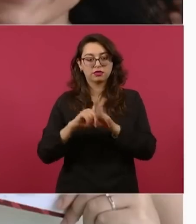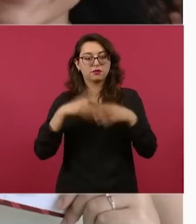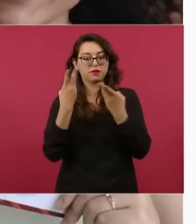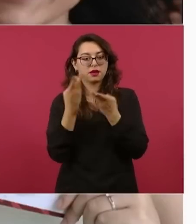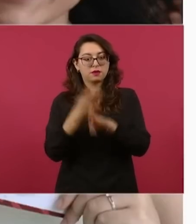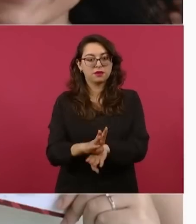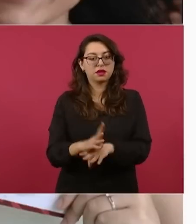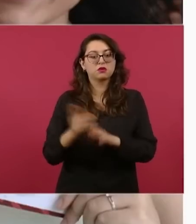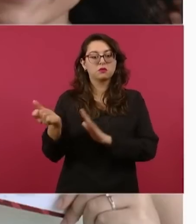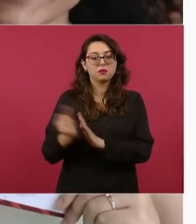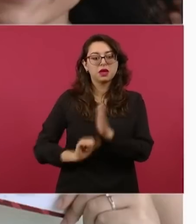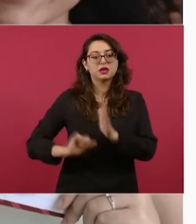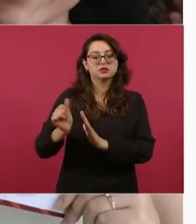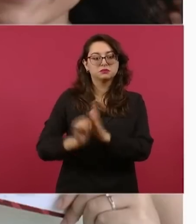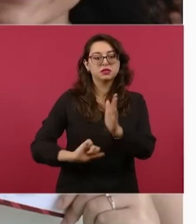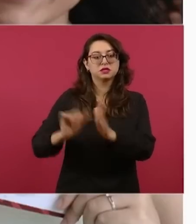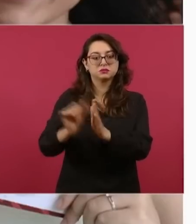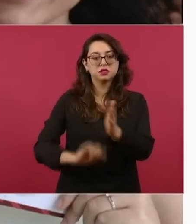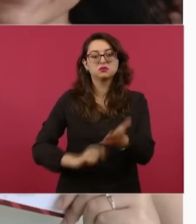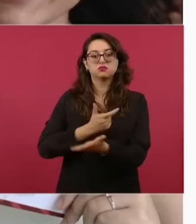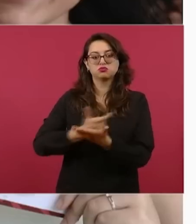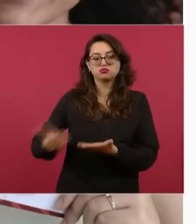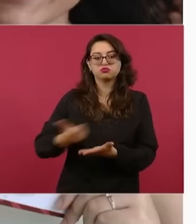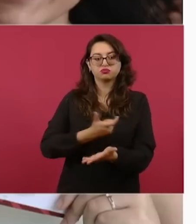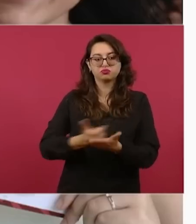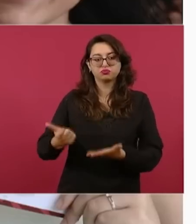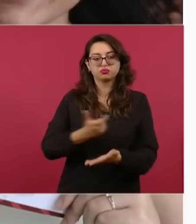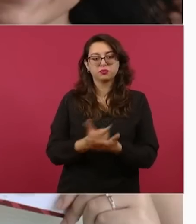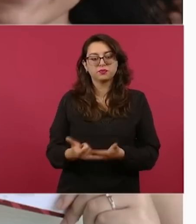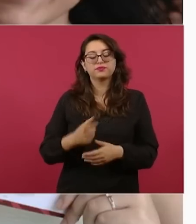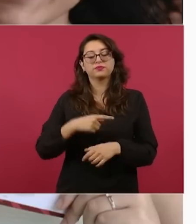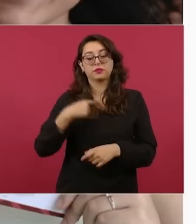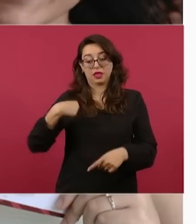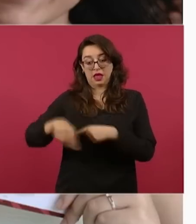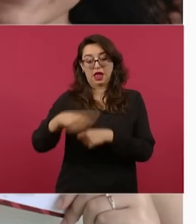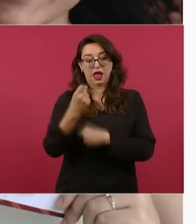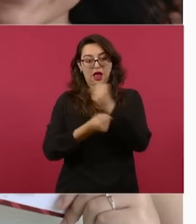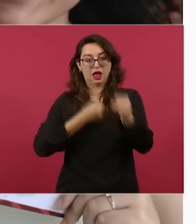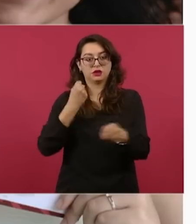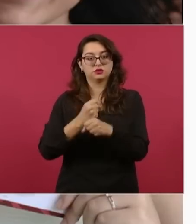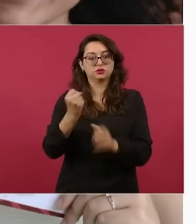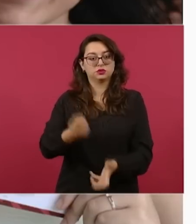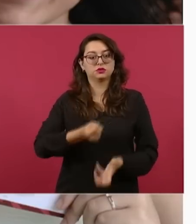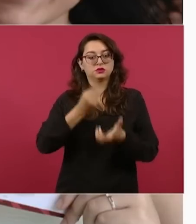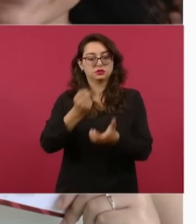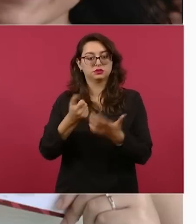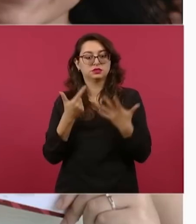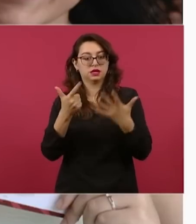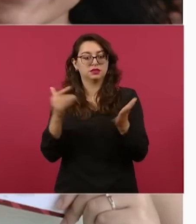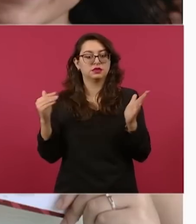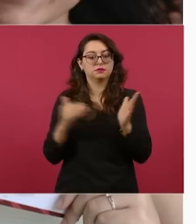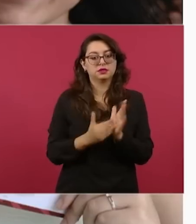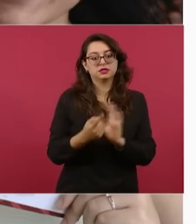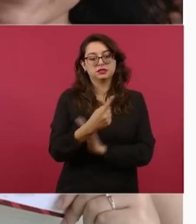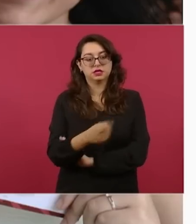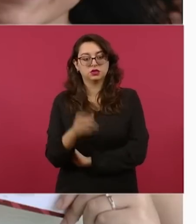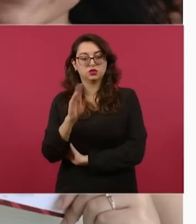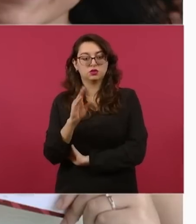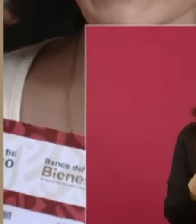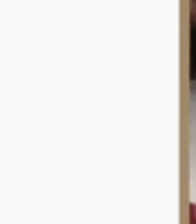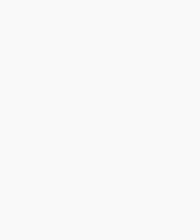pesos mensuales, y esto ha significado ya para el año 2023 una inversión de 7,199